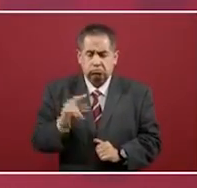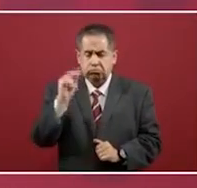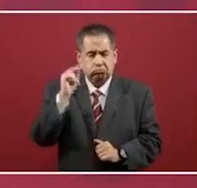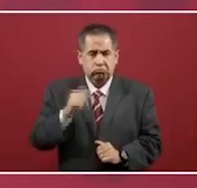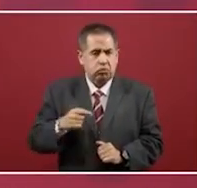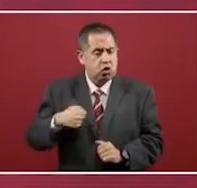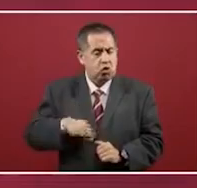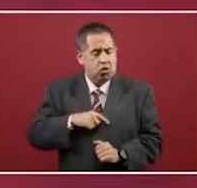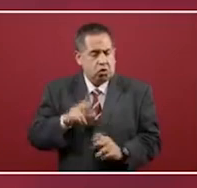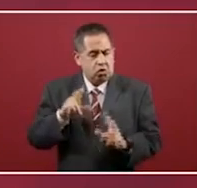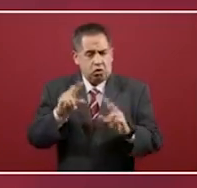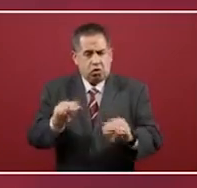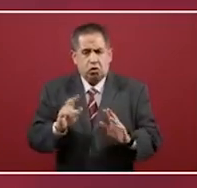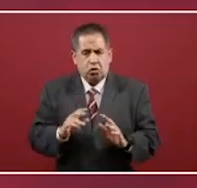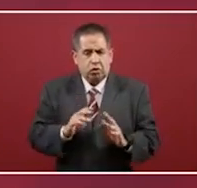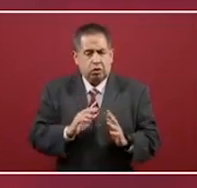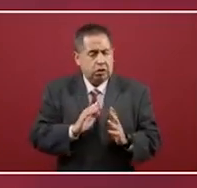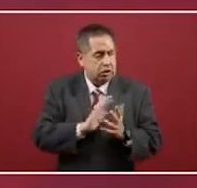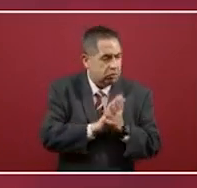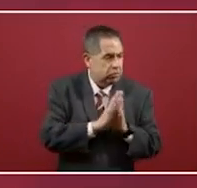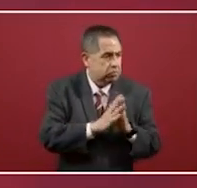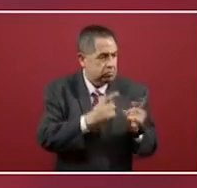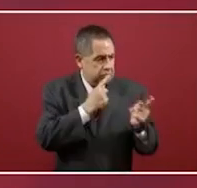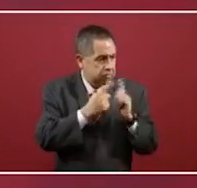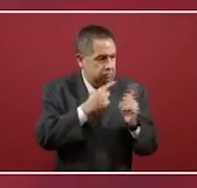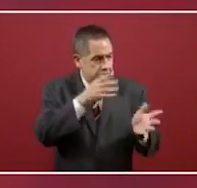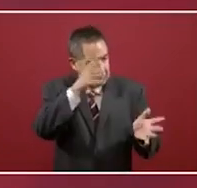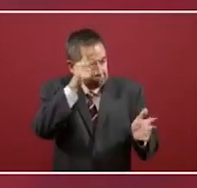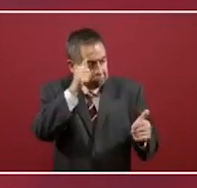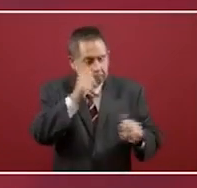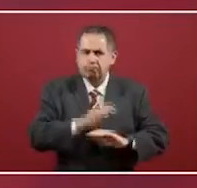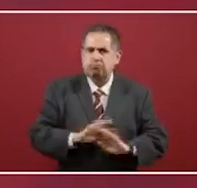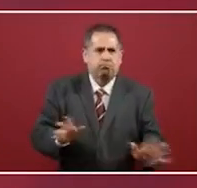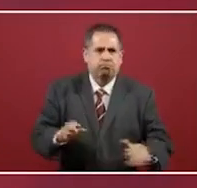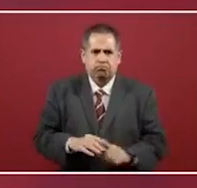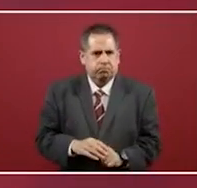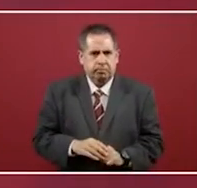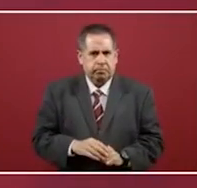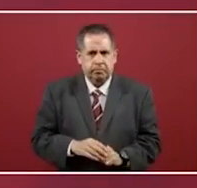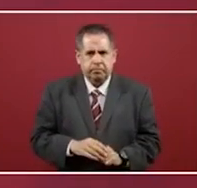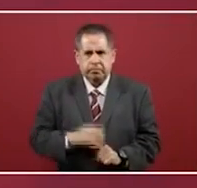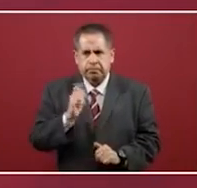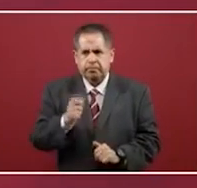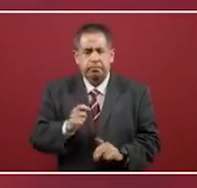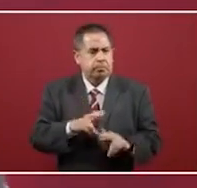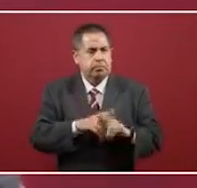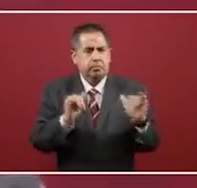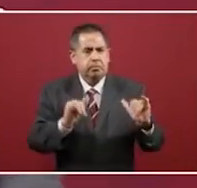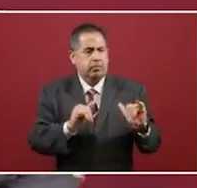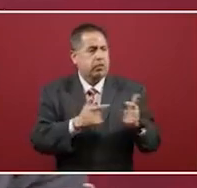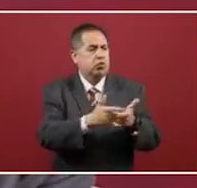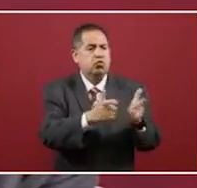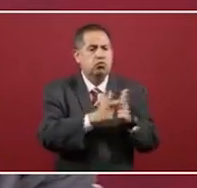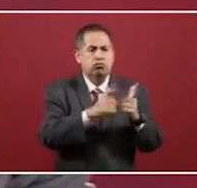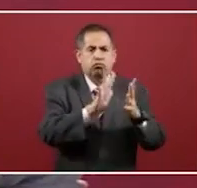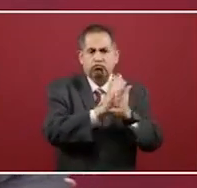Nosotros vamos a negociar con ninguna